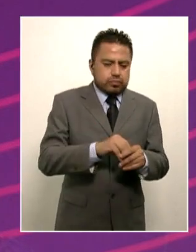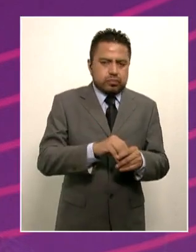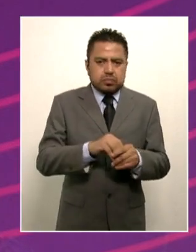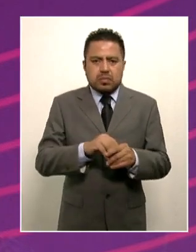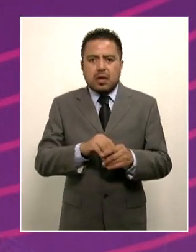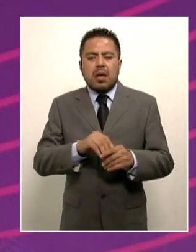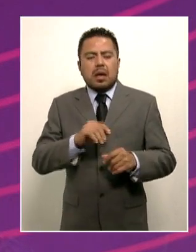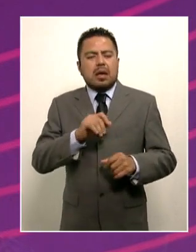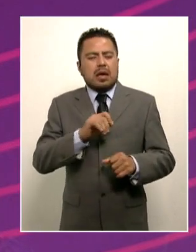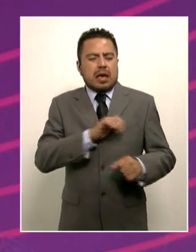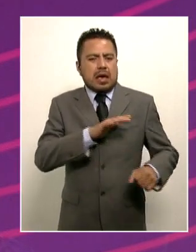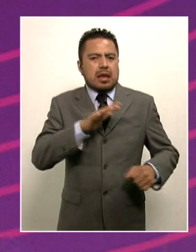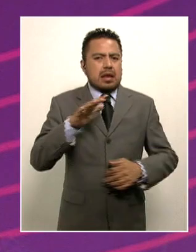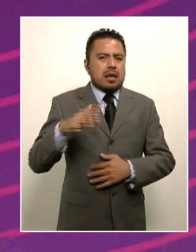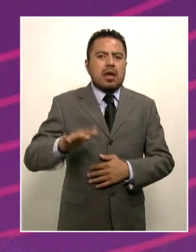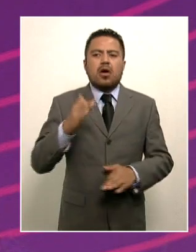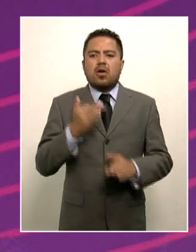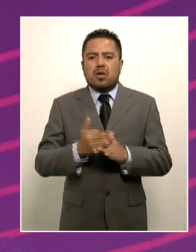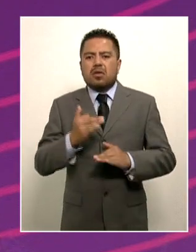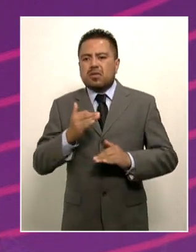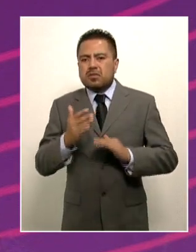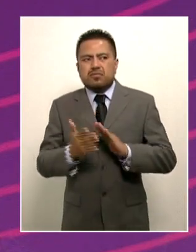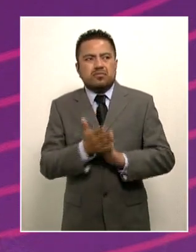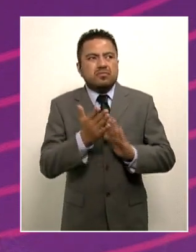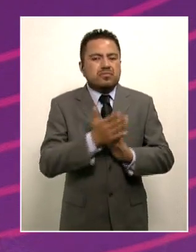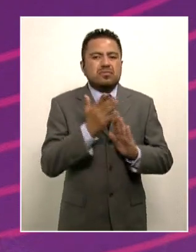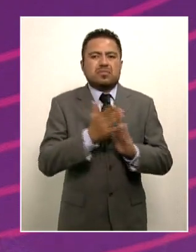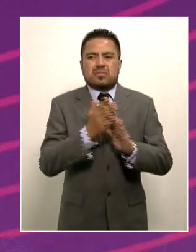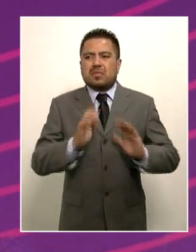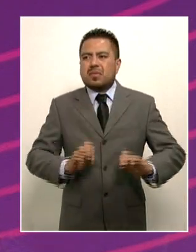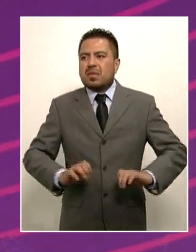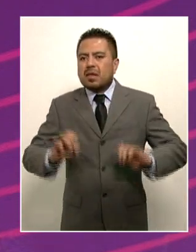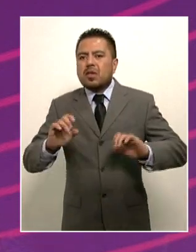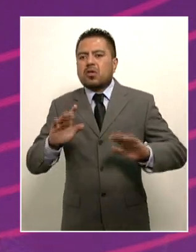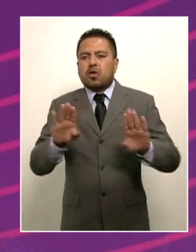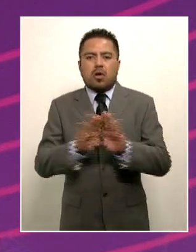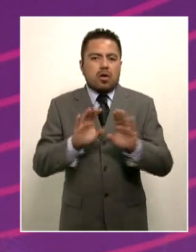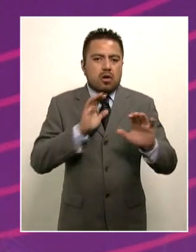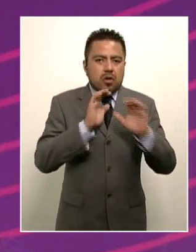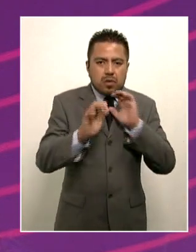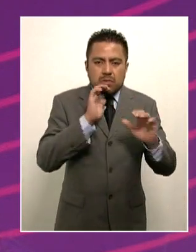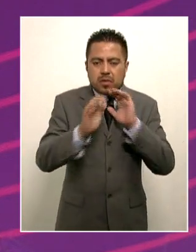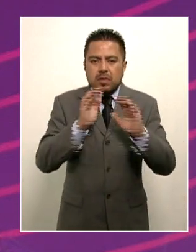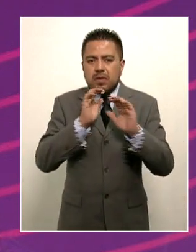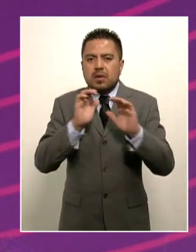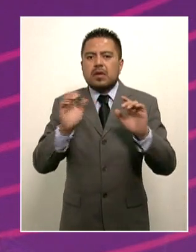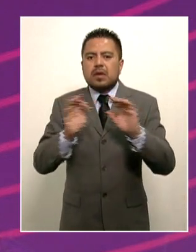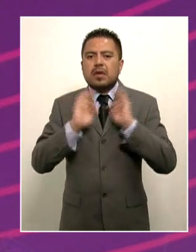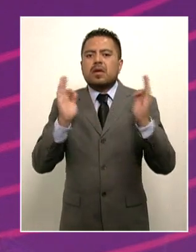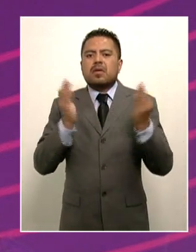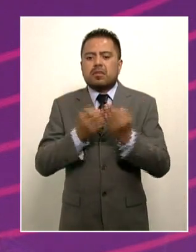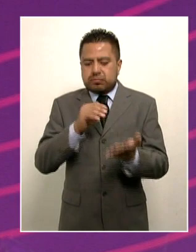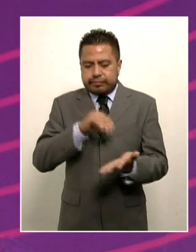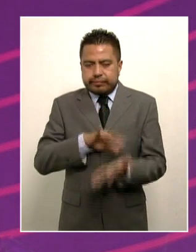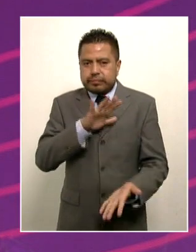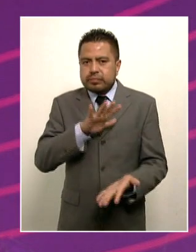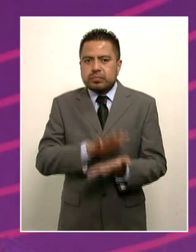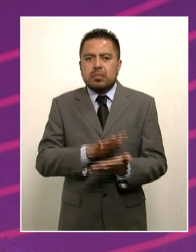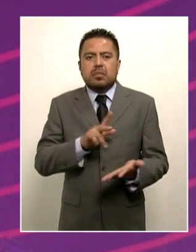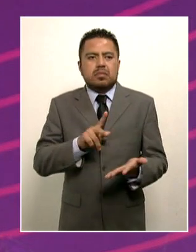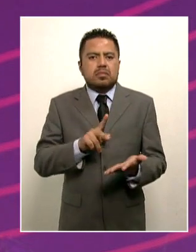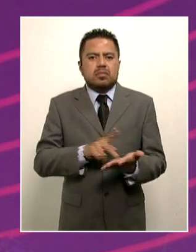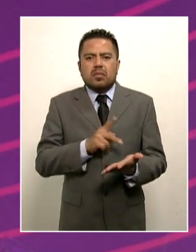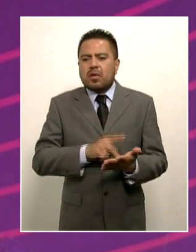de manera muy particular en la infraestructura física, en la forma de comunicarnos, en la manera en la que planteamos muchas